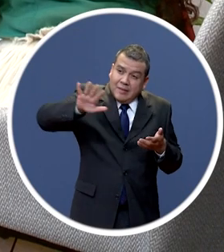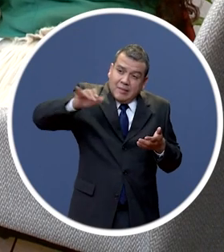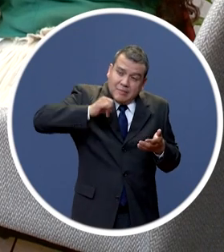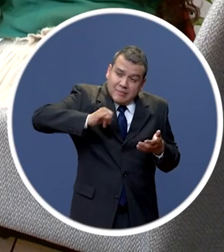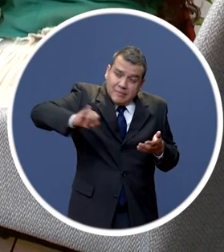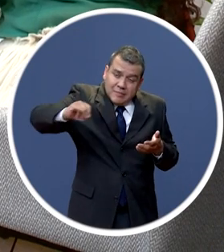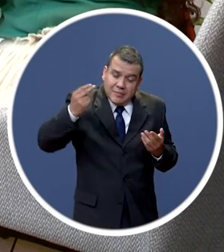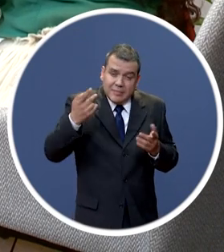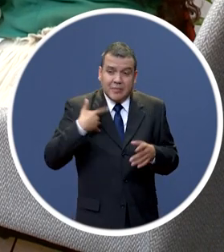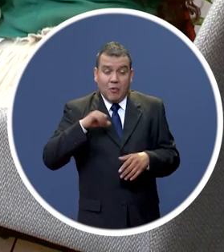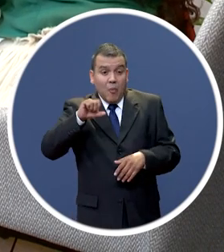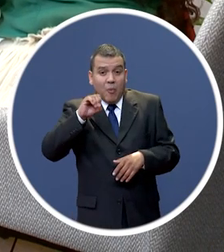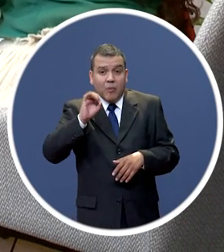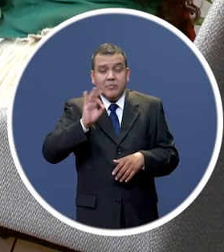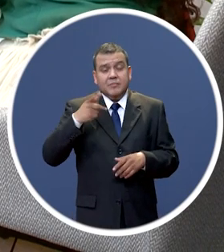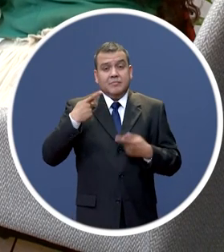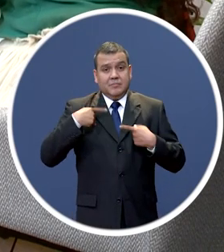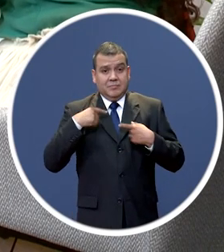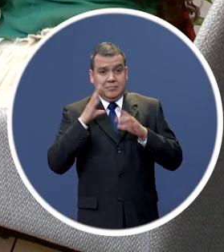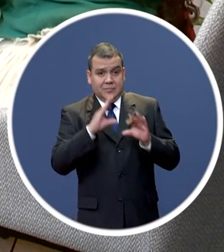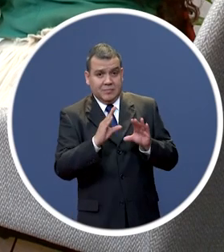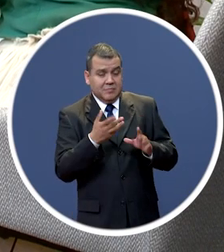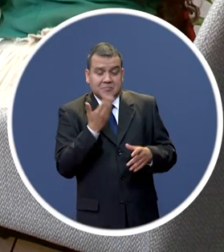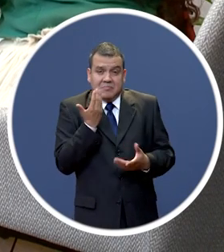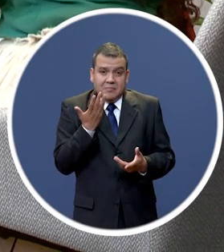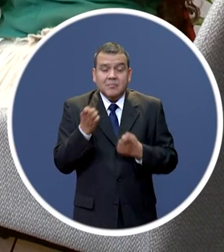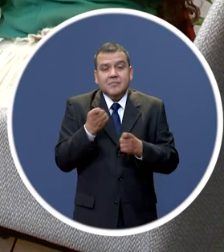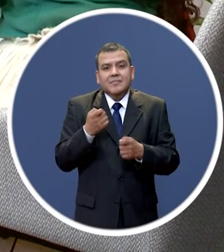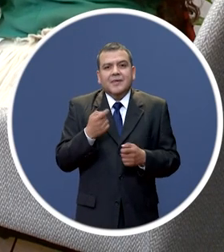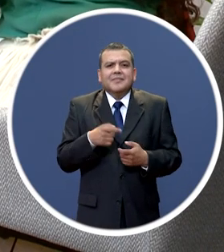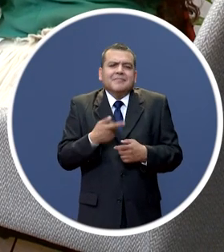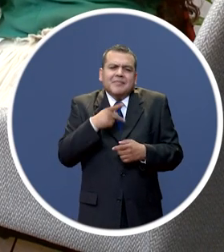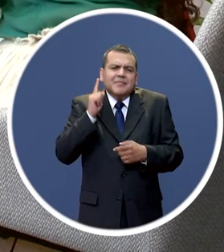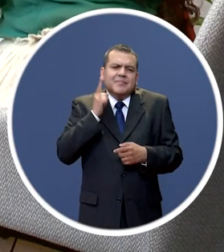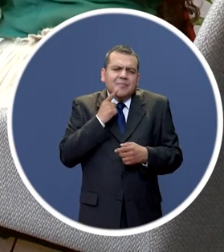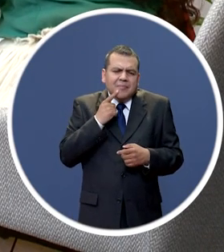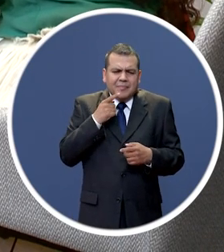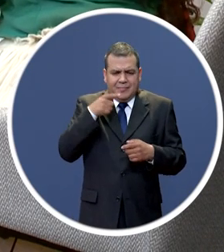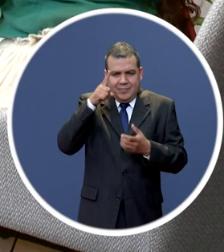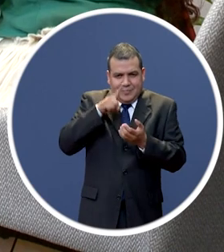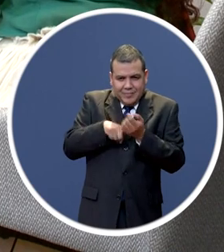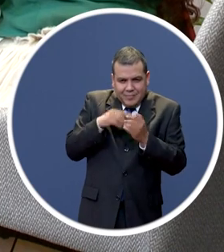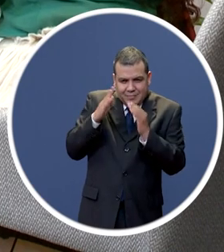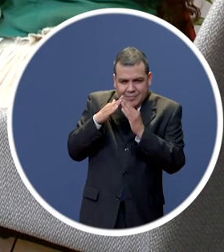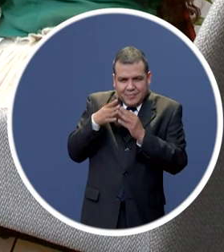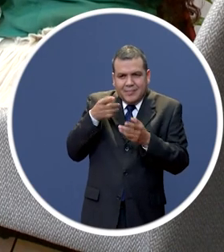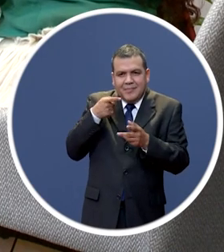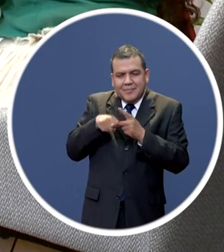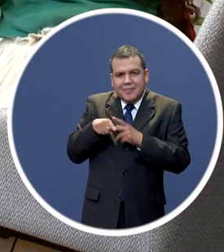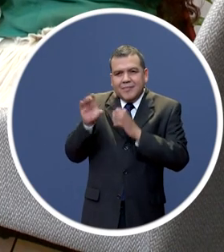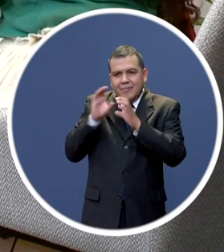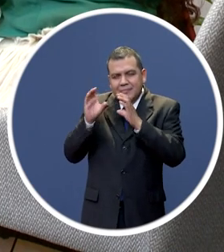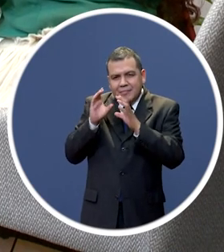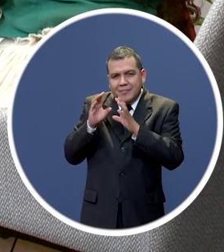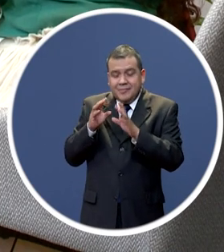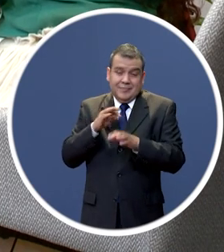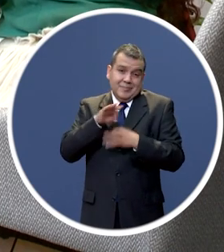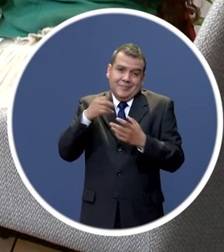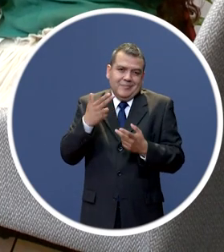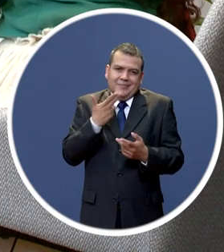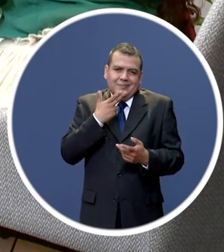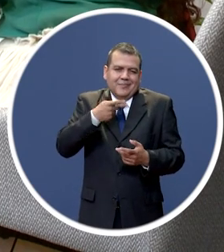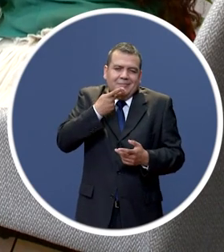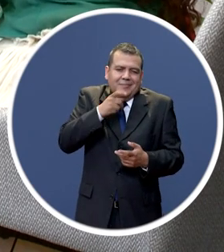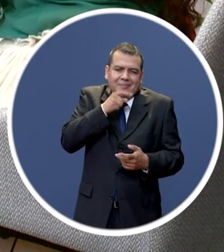enseñe. Entonces, hacen lo que nosotros llamamos la lengua de señas casera. Yo creo que todos, para comunicarnos,